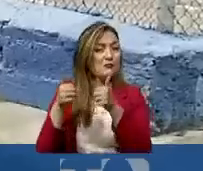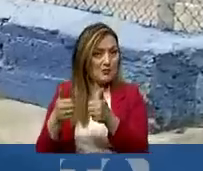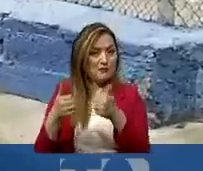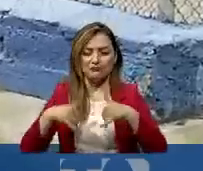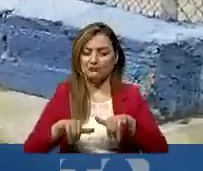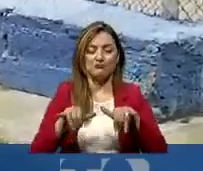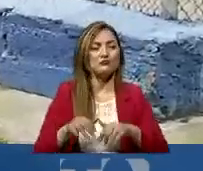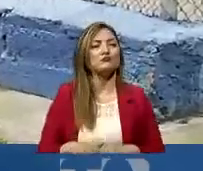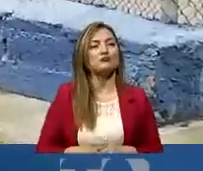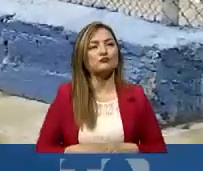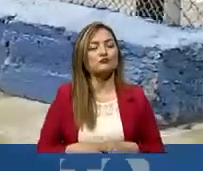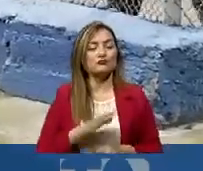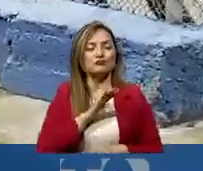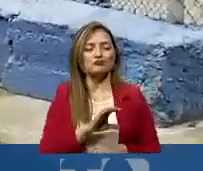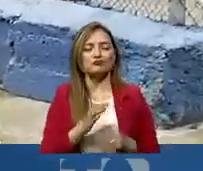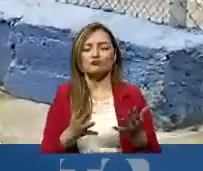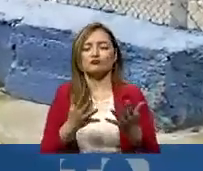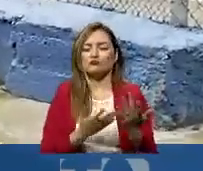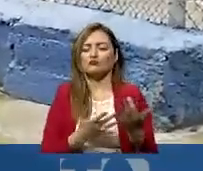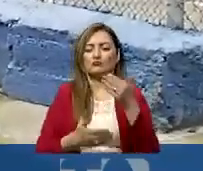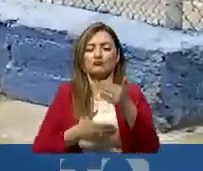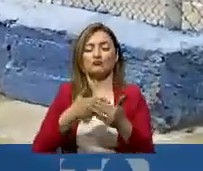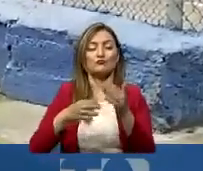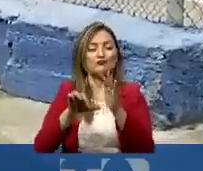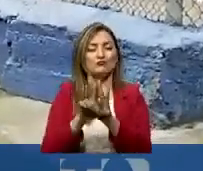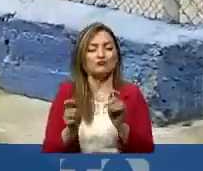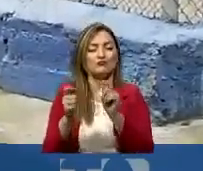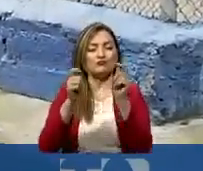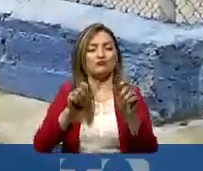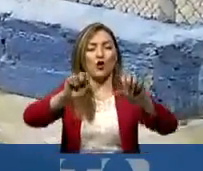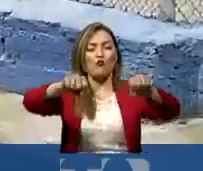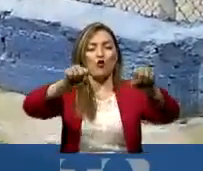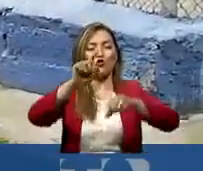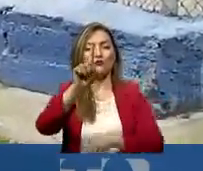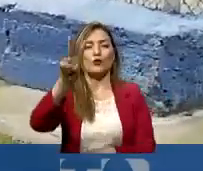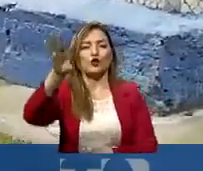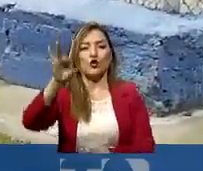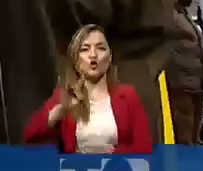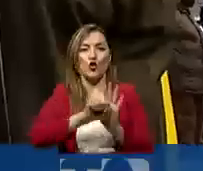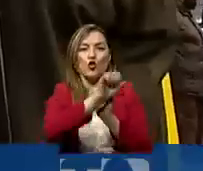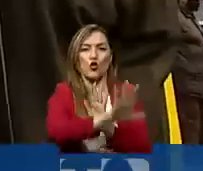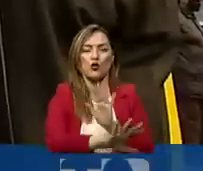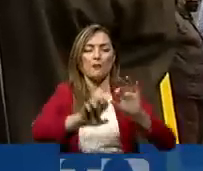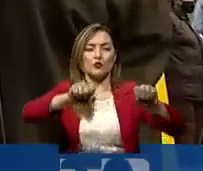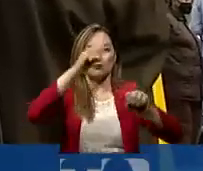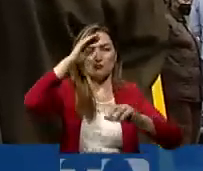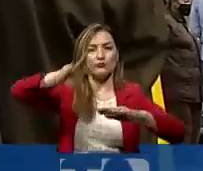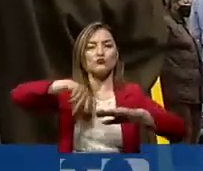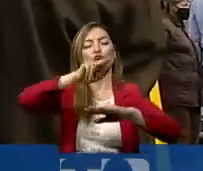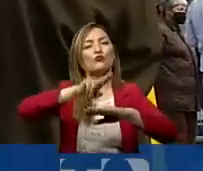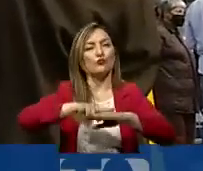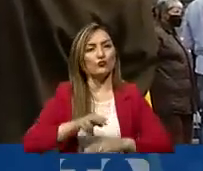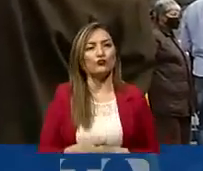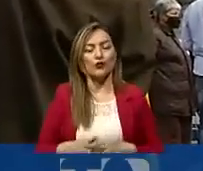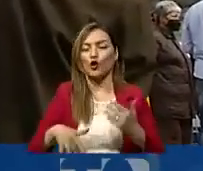que se concrete el proceso legal para entregar 128 motocicletas a la Policía Nacional para que sean distribuidas